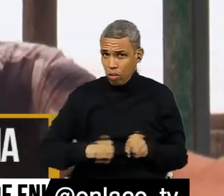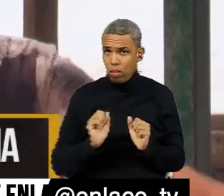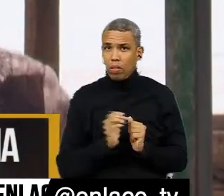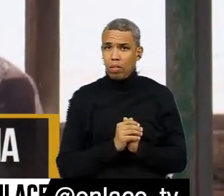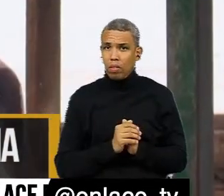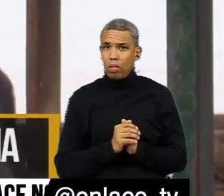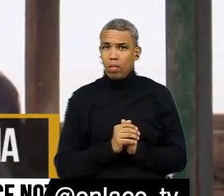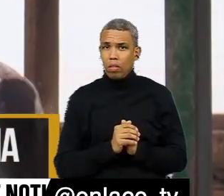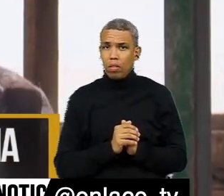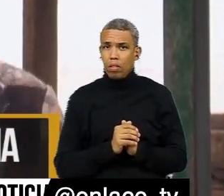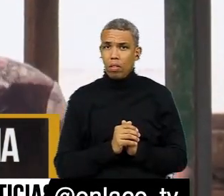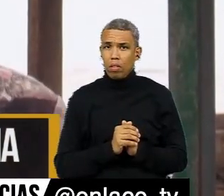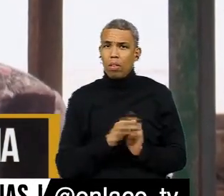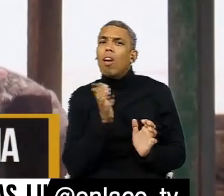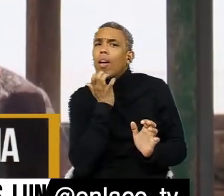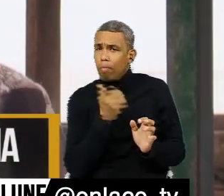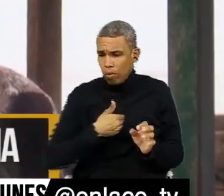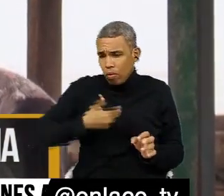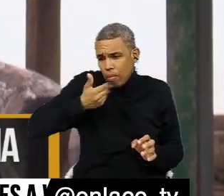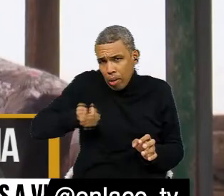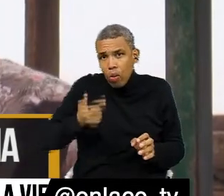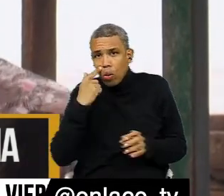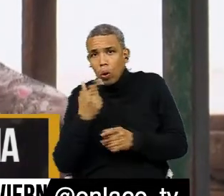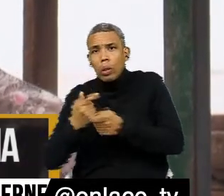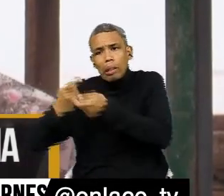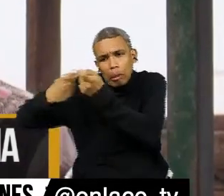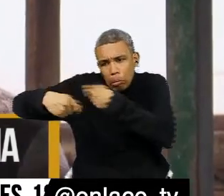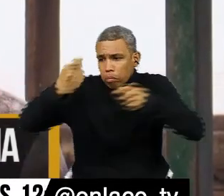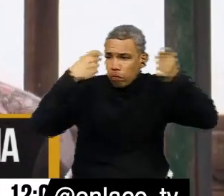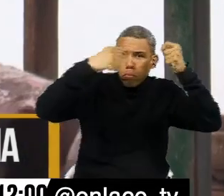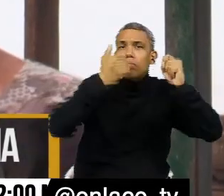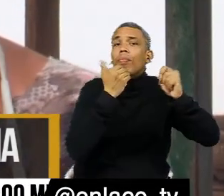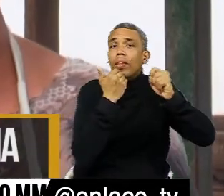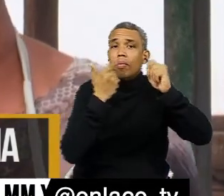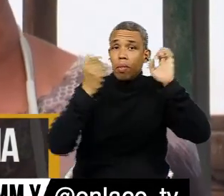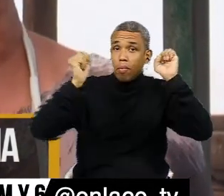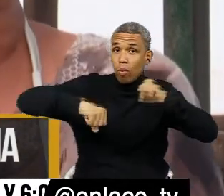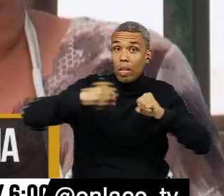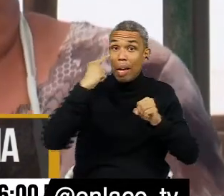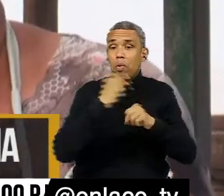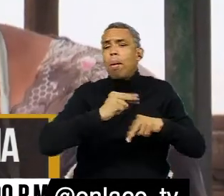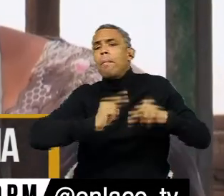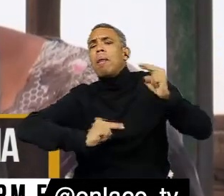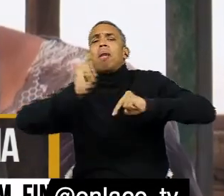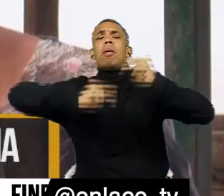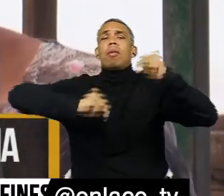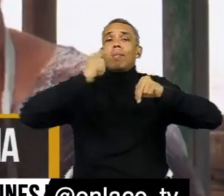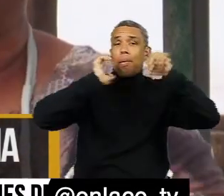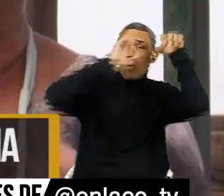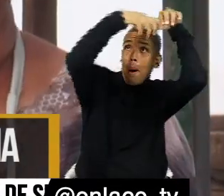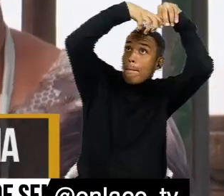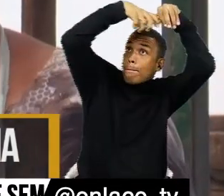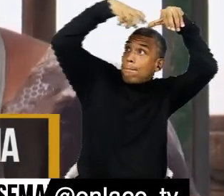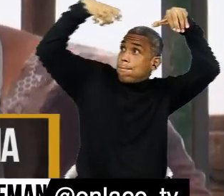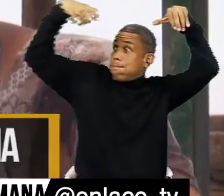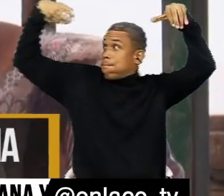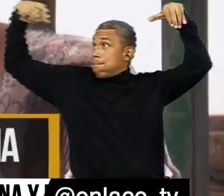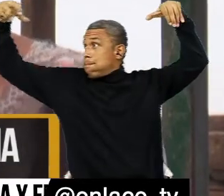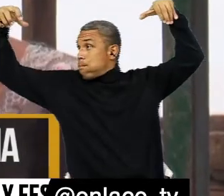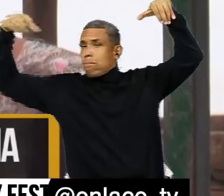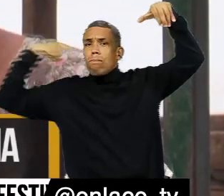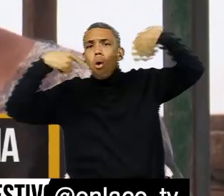no los hacen un malecón donde nosotros ubiquemos allá, donde nosotros le podamos pagar al municipio? Necesitamos trabajo, la plata para nosotros no